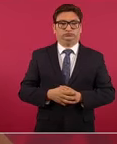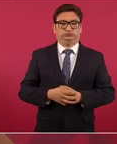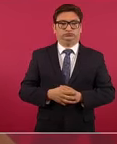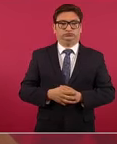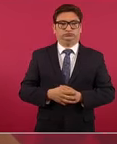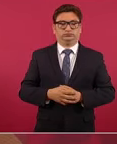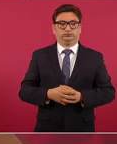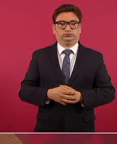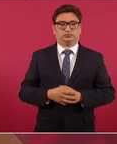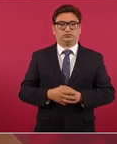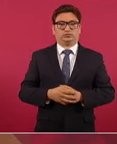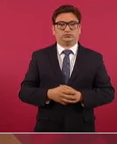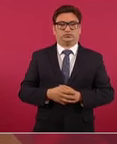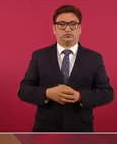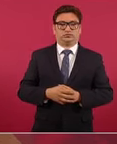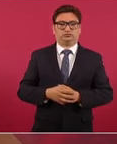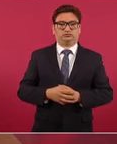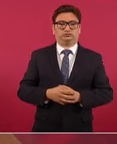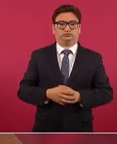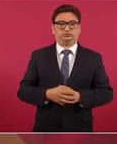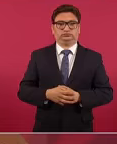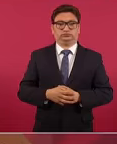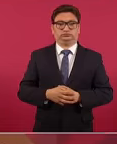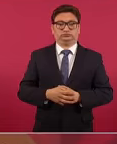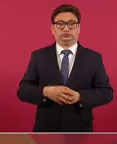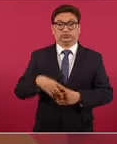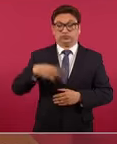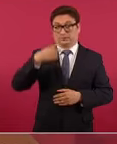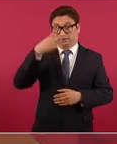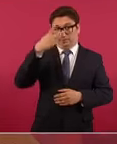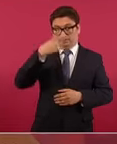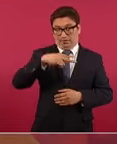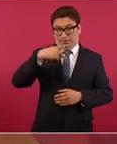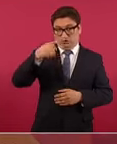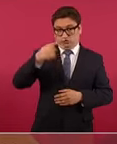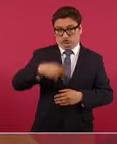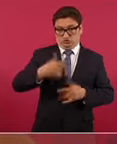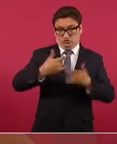siempre en la historia de méxico